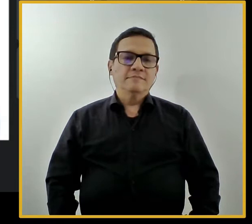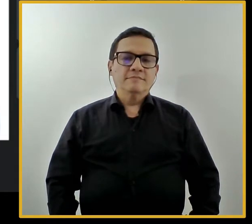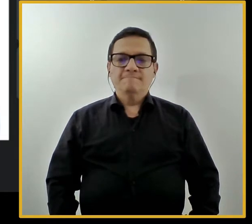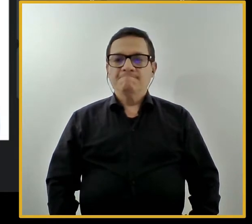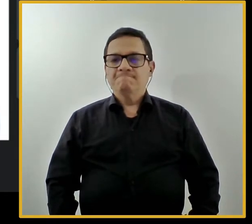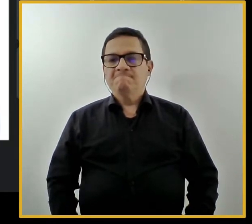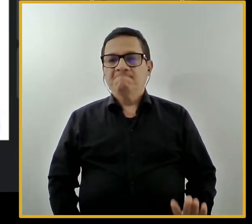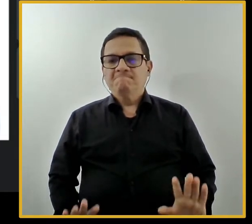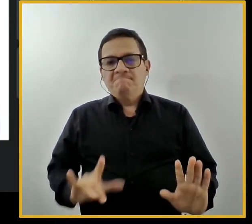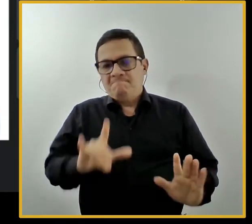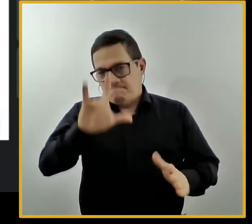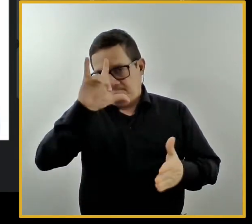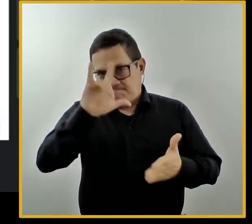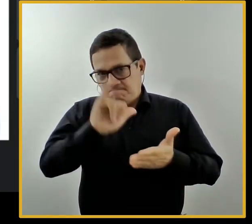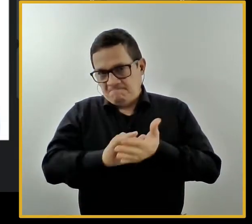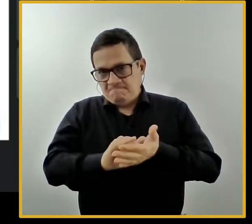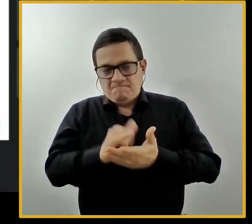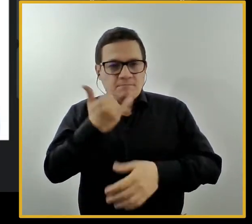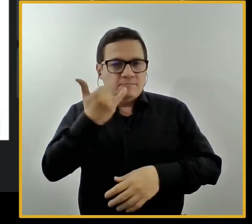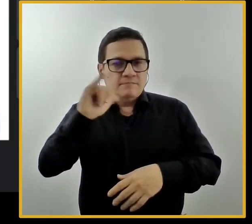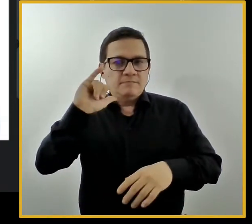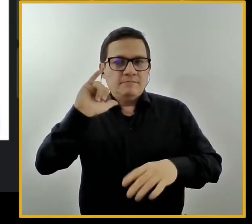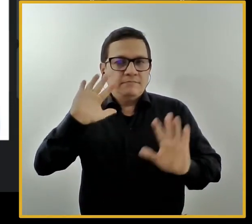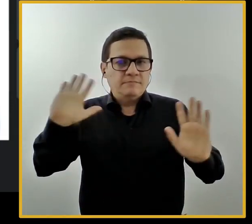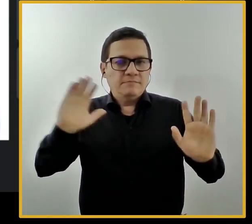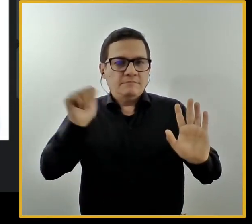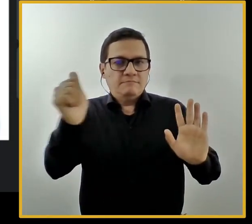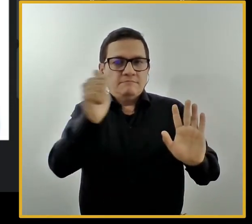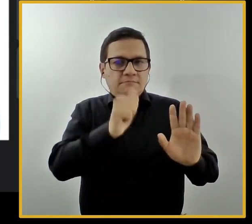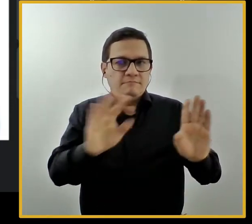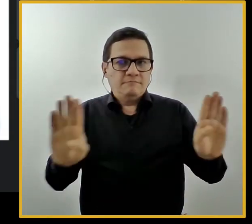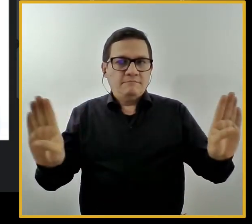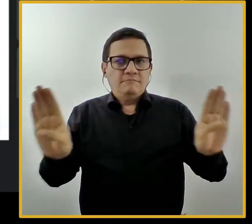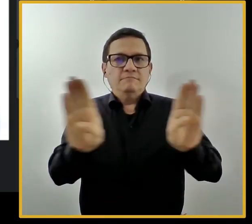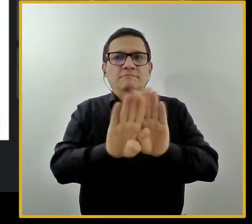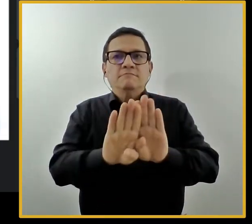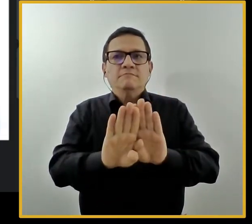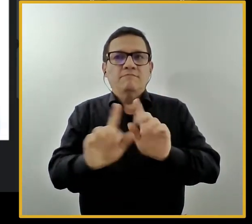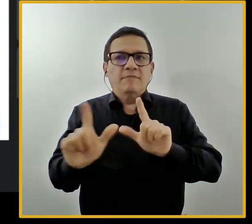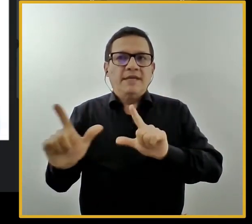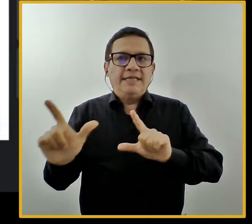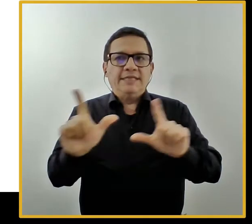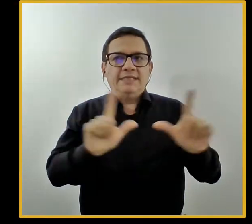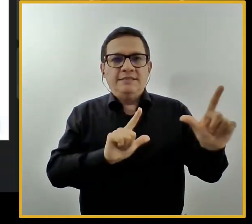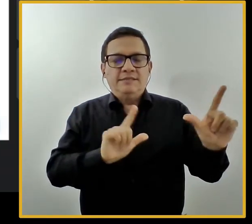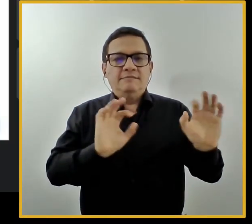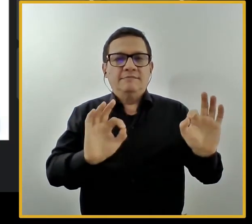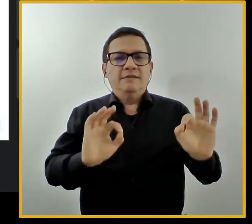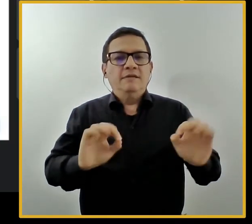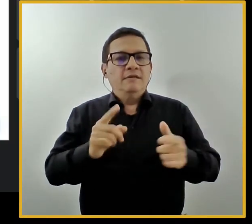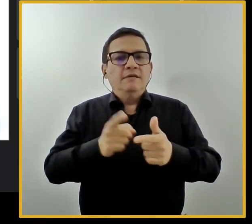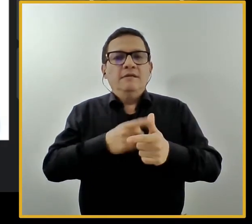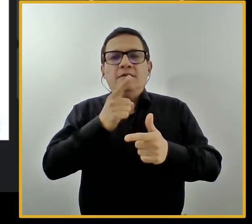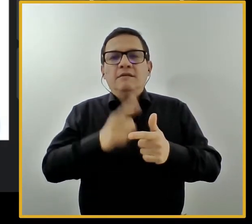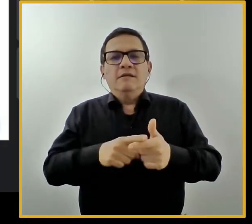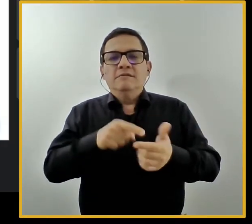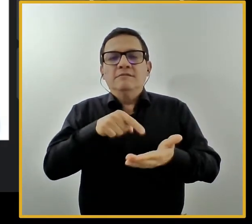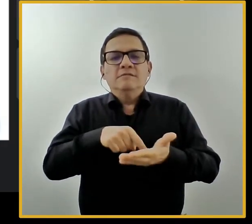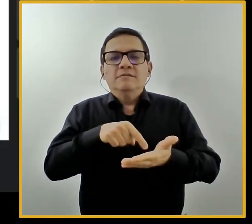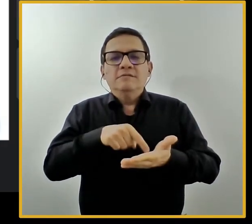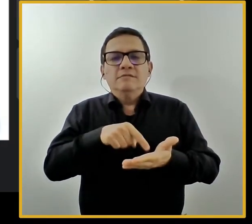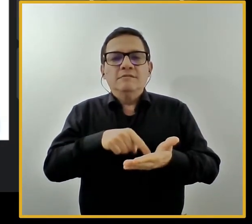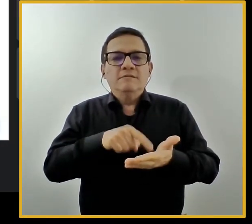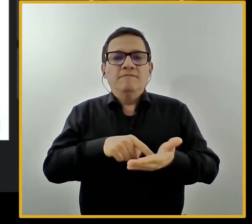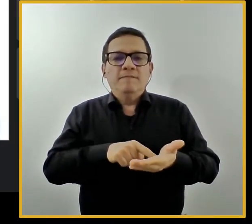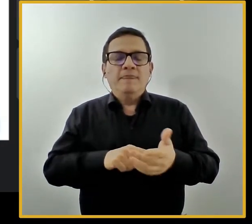Creo que ya mi compañero se silenció. Listo. Entonces, ¿qué tenemos allí? Que